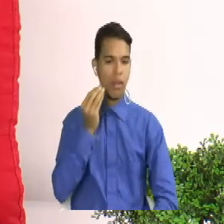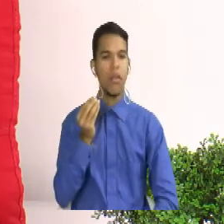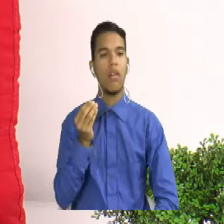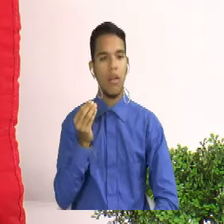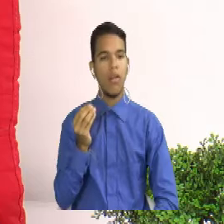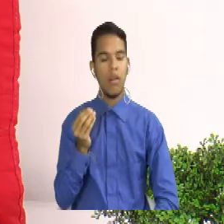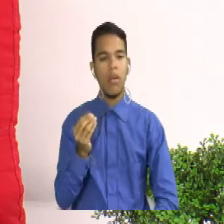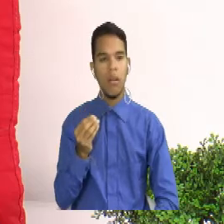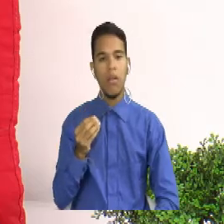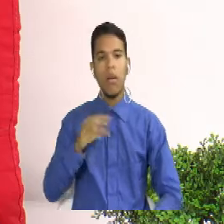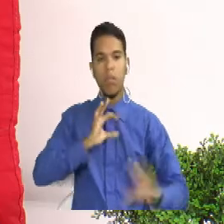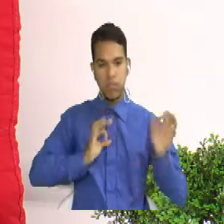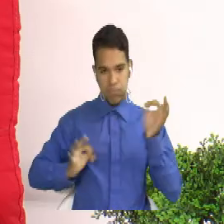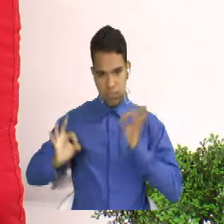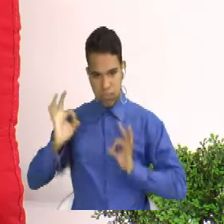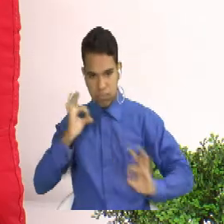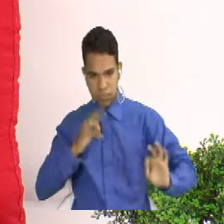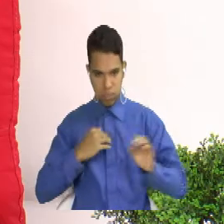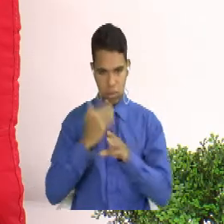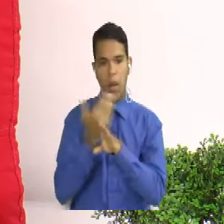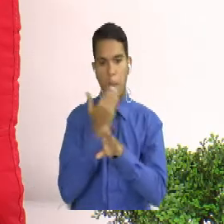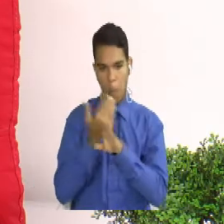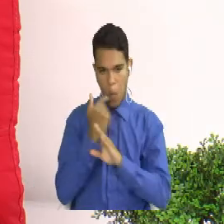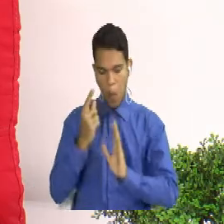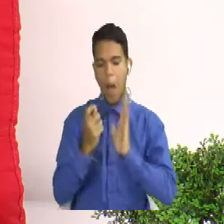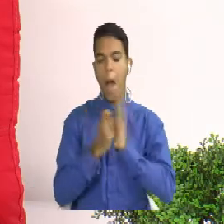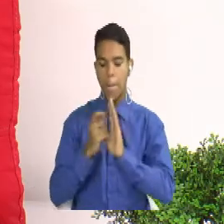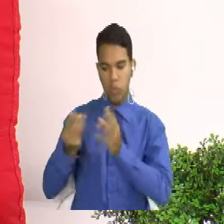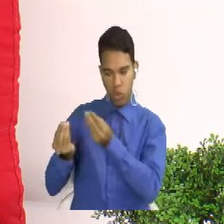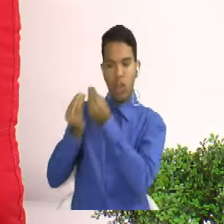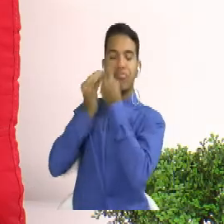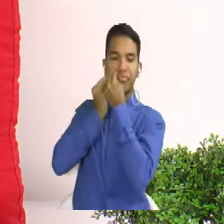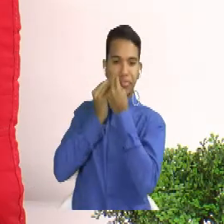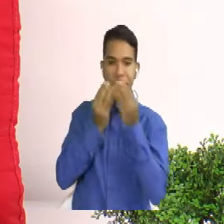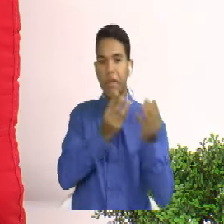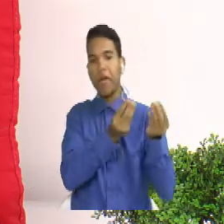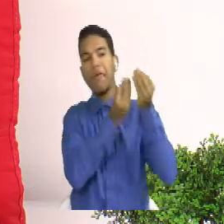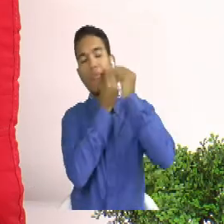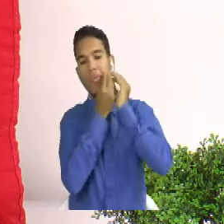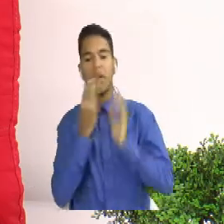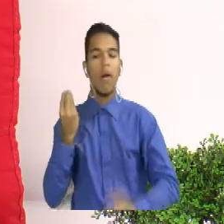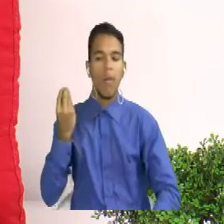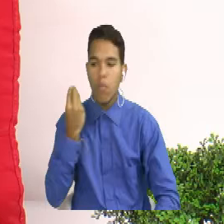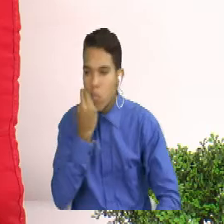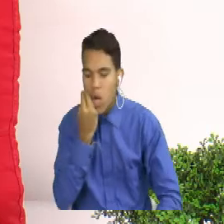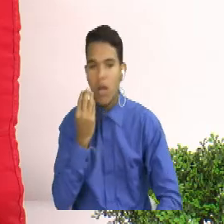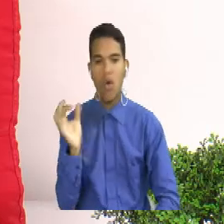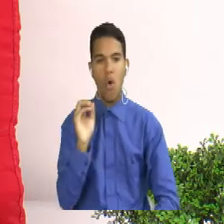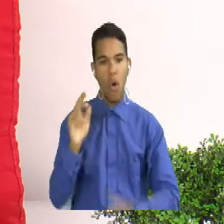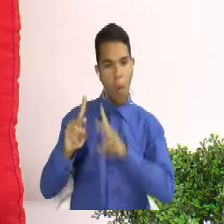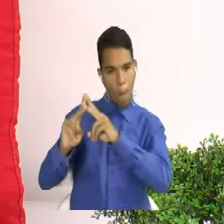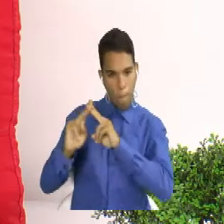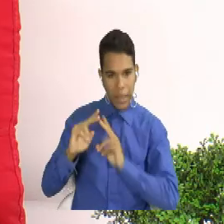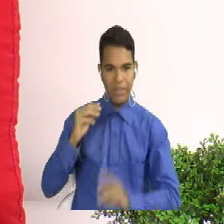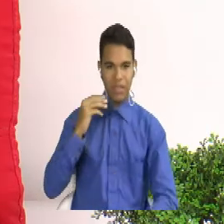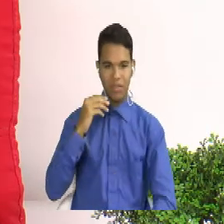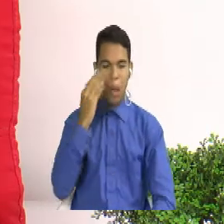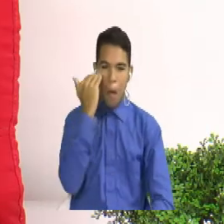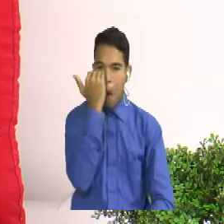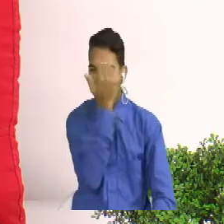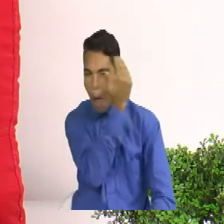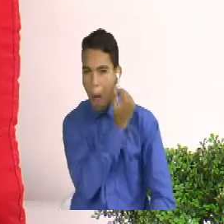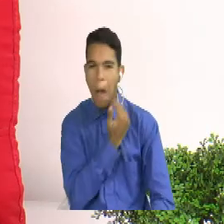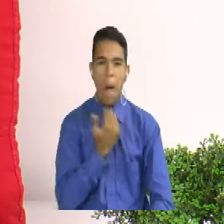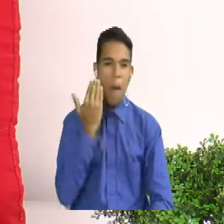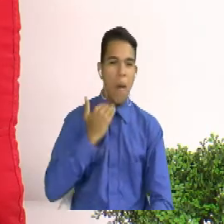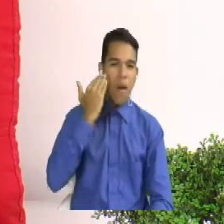problema hormonal, pero esta bacteria es la que sucede ese acné. y se puede transmitir por malos